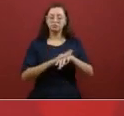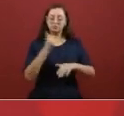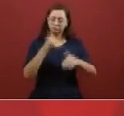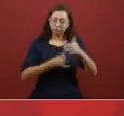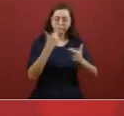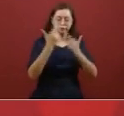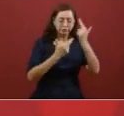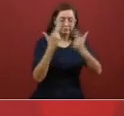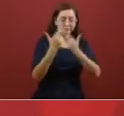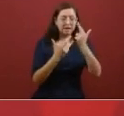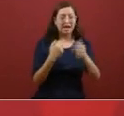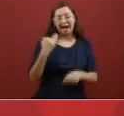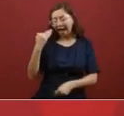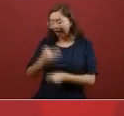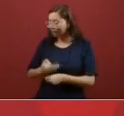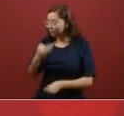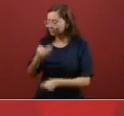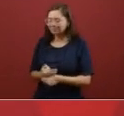que queremos